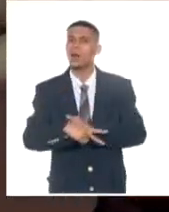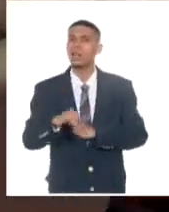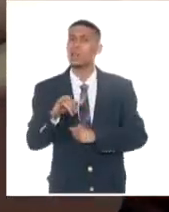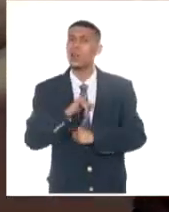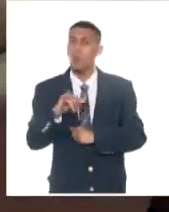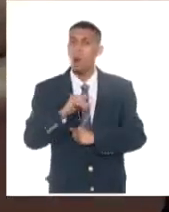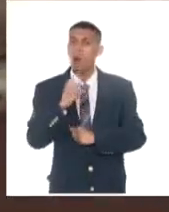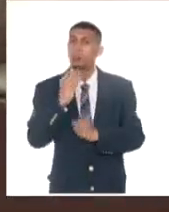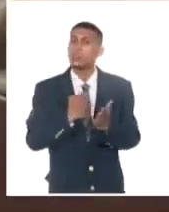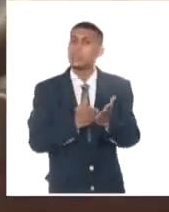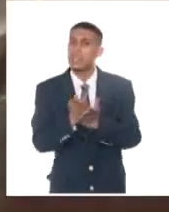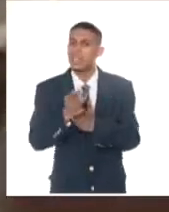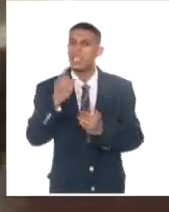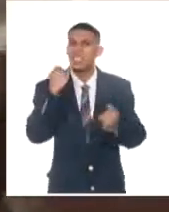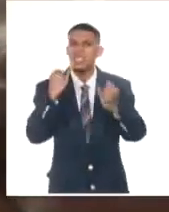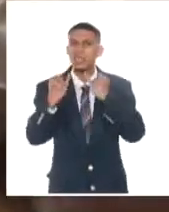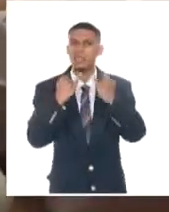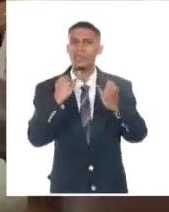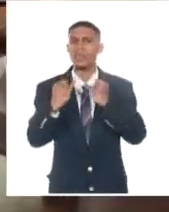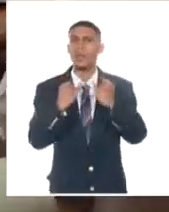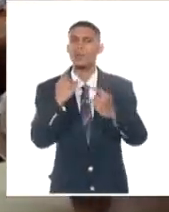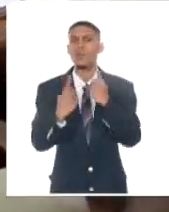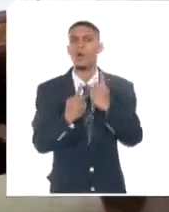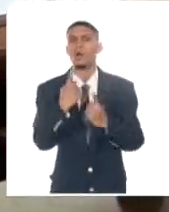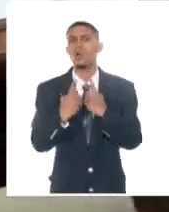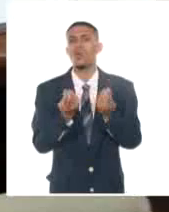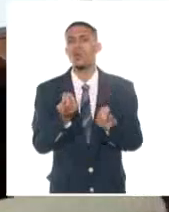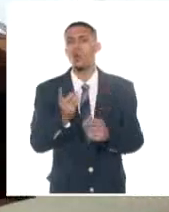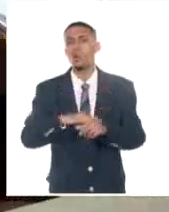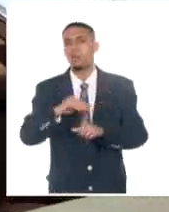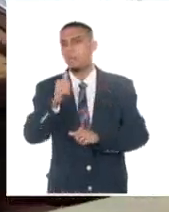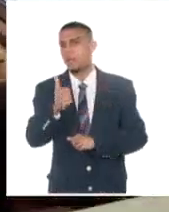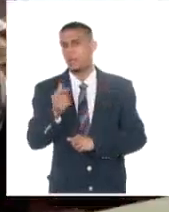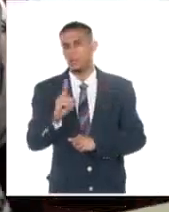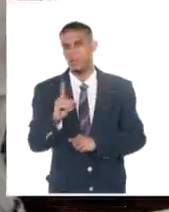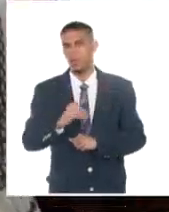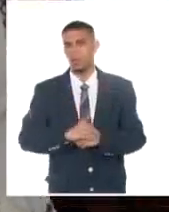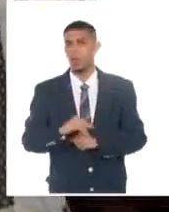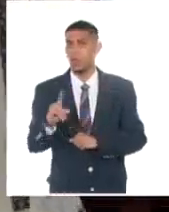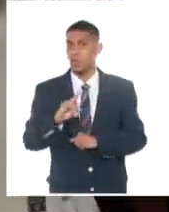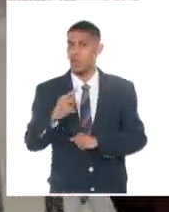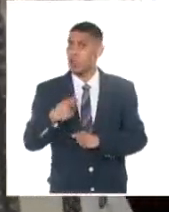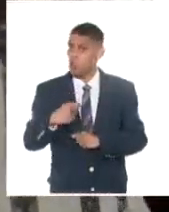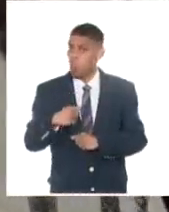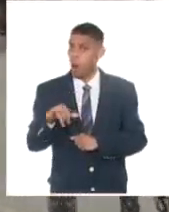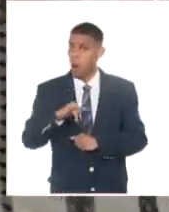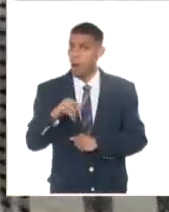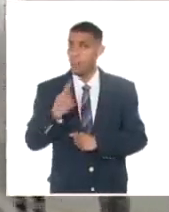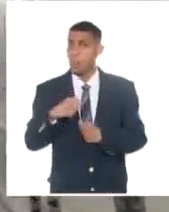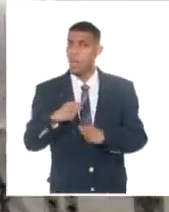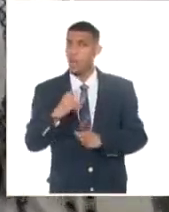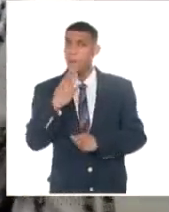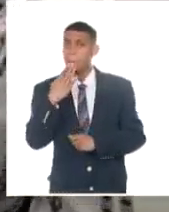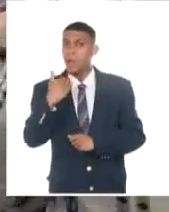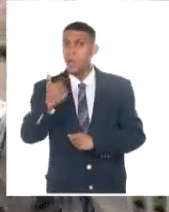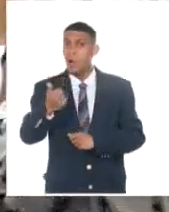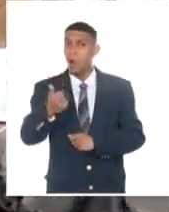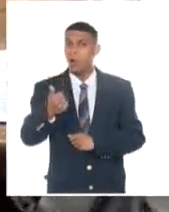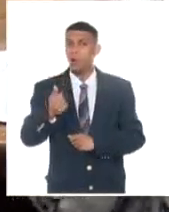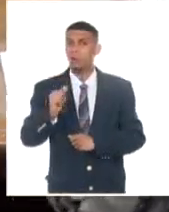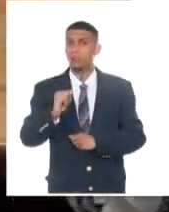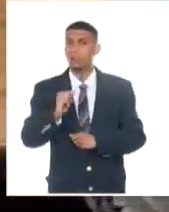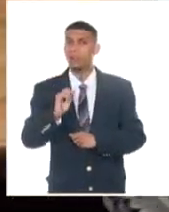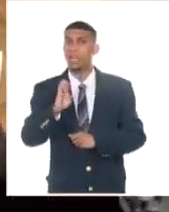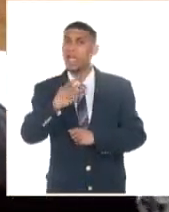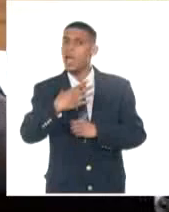imponderable de seguir identificando rubros exportables para la captación de divisas, lo cual requiere una mirada con mayor rigor